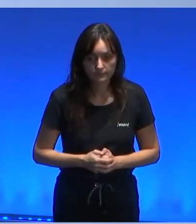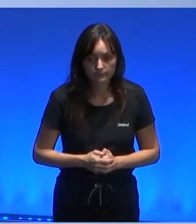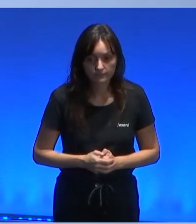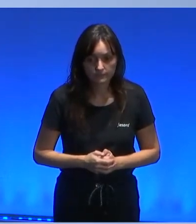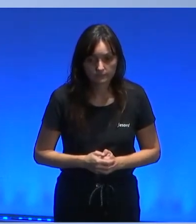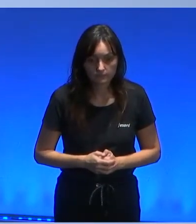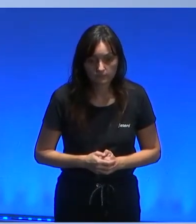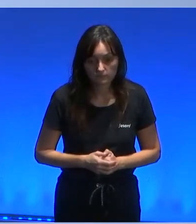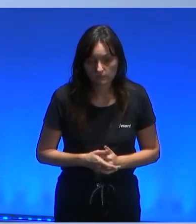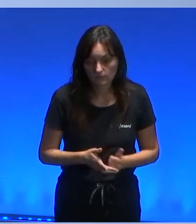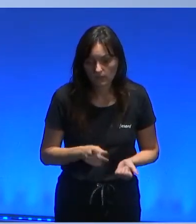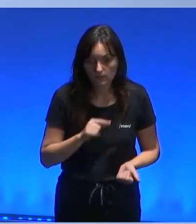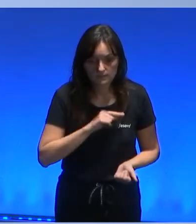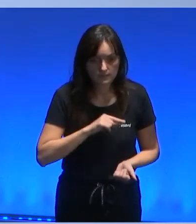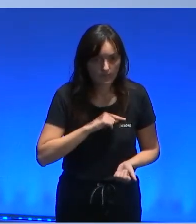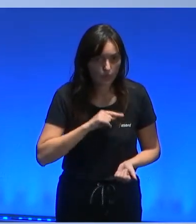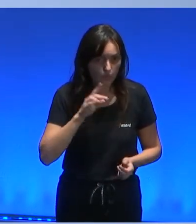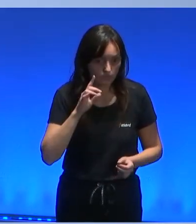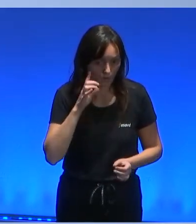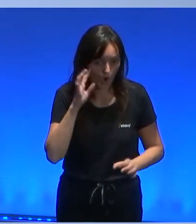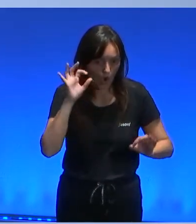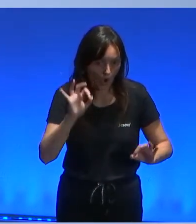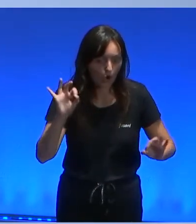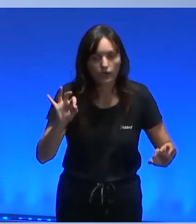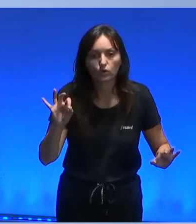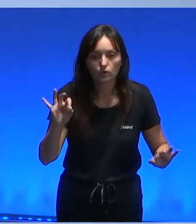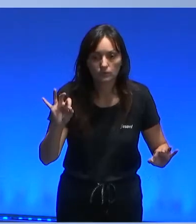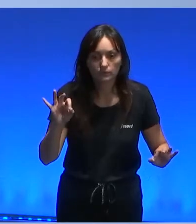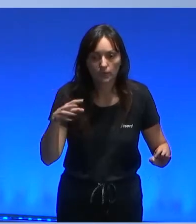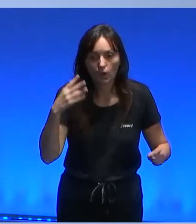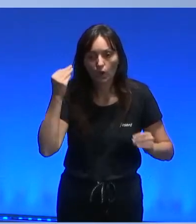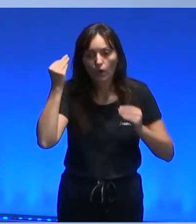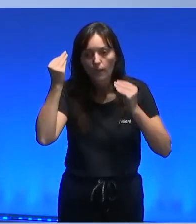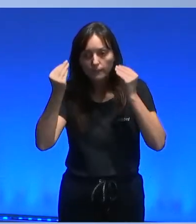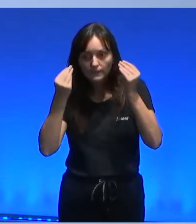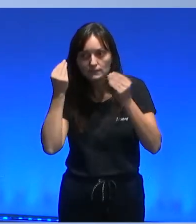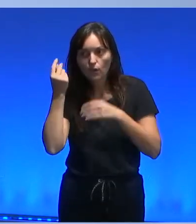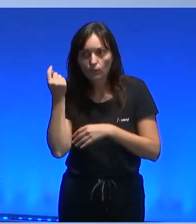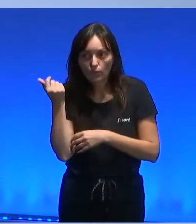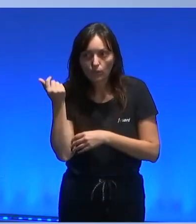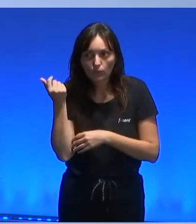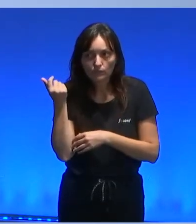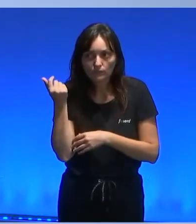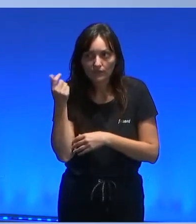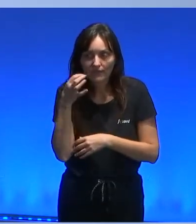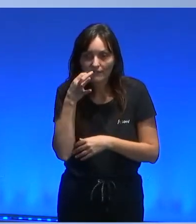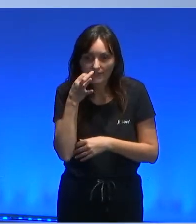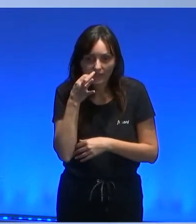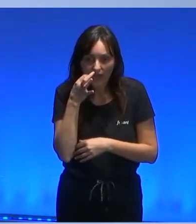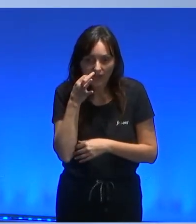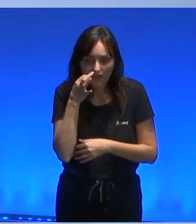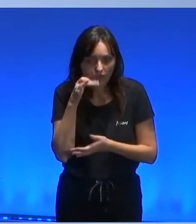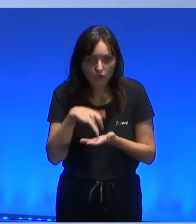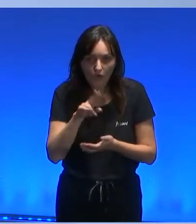Parece una afirmación obvia, si lo pensamos un ratito, no ocurre